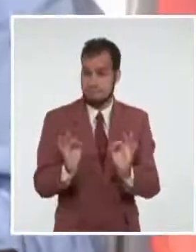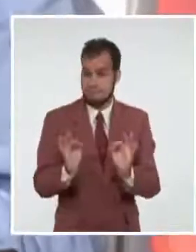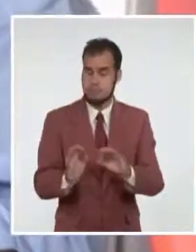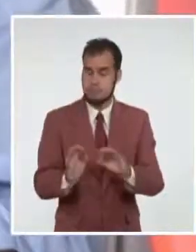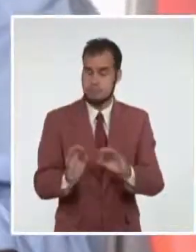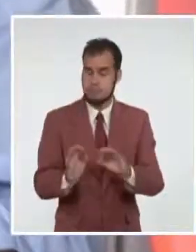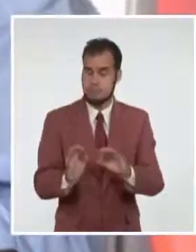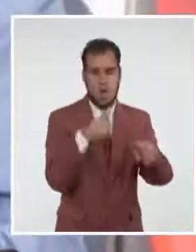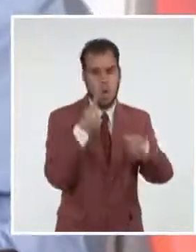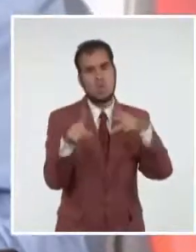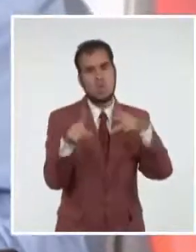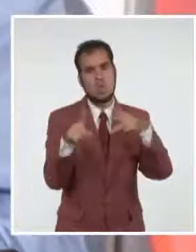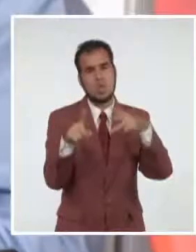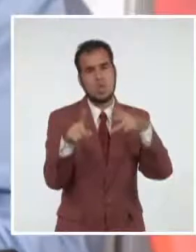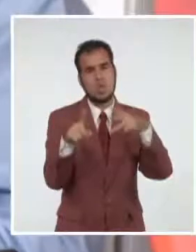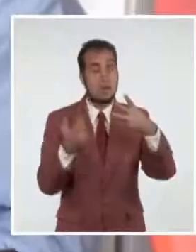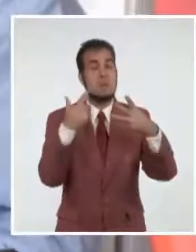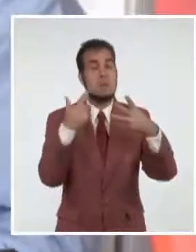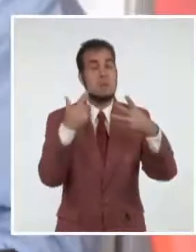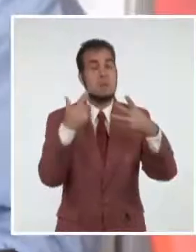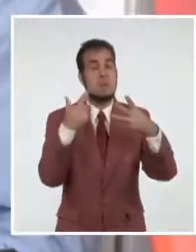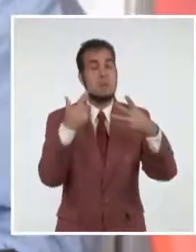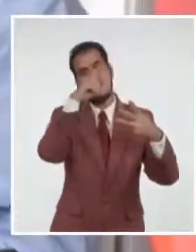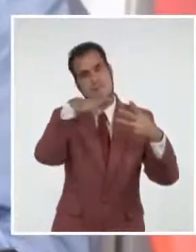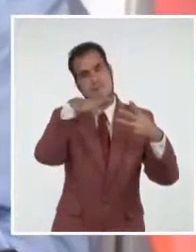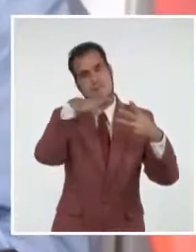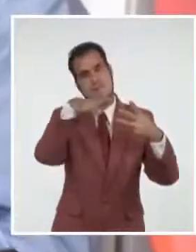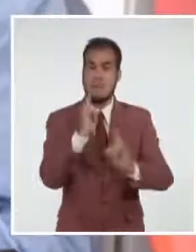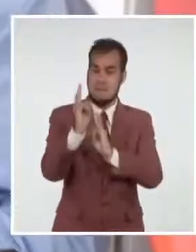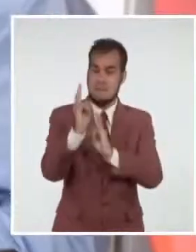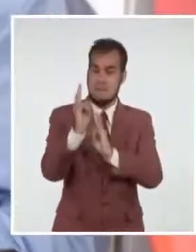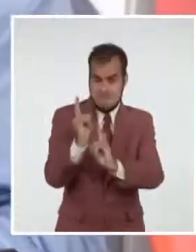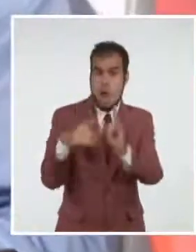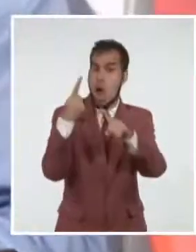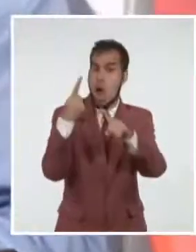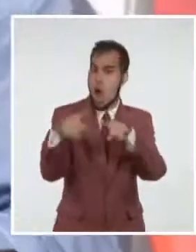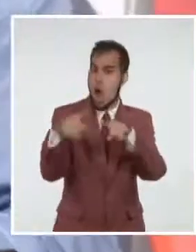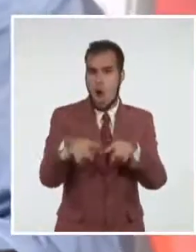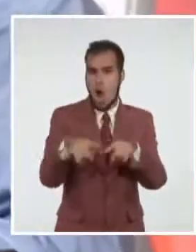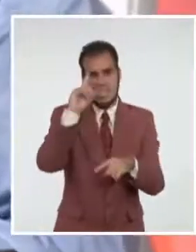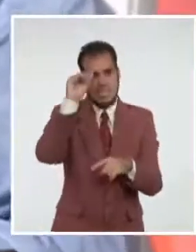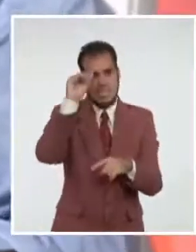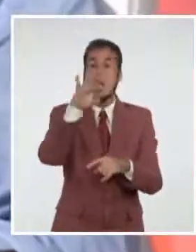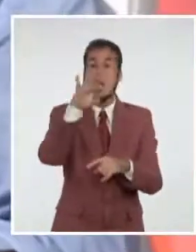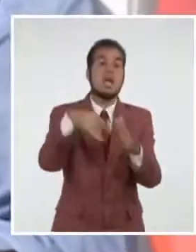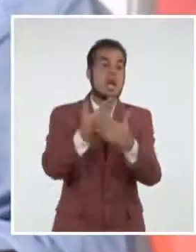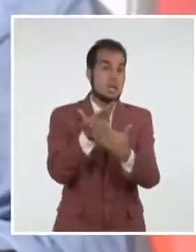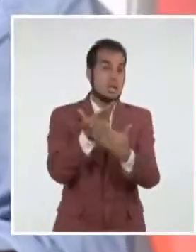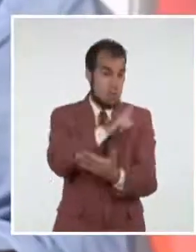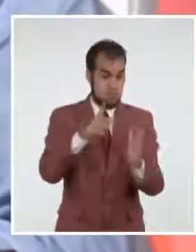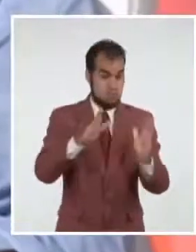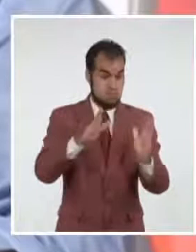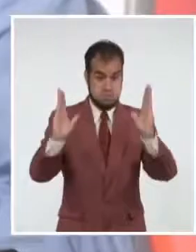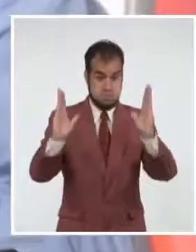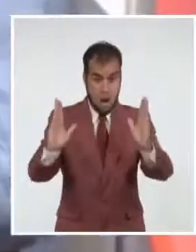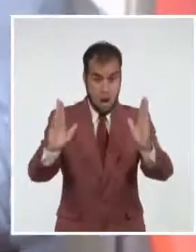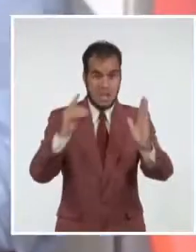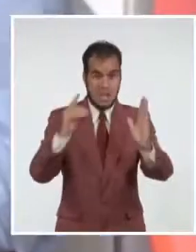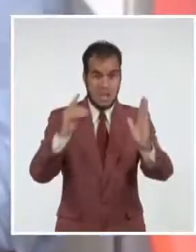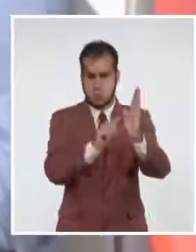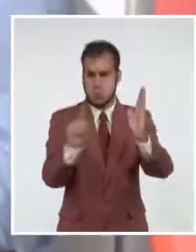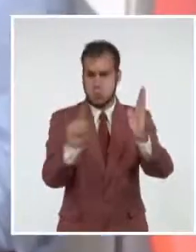incluyendo lactantes y recién nacidos, que llevamos más de 15 días que se diagnostican 1000 casos. Y